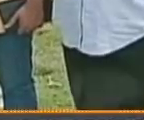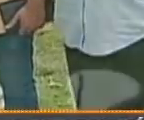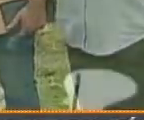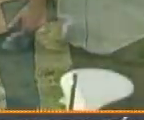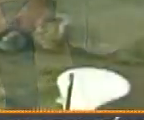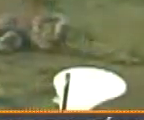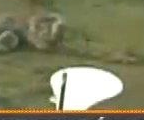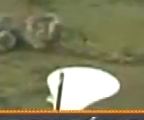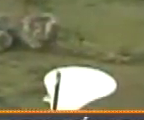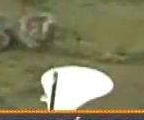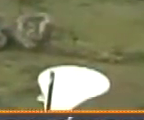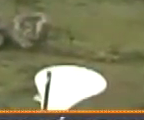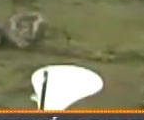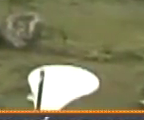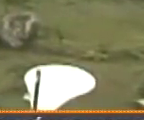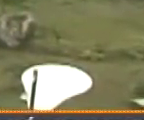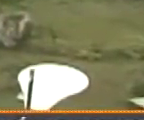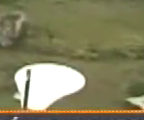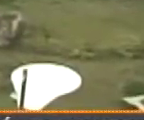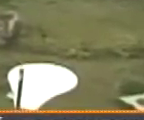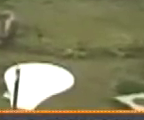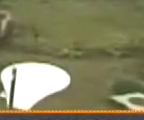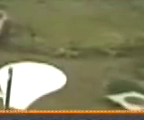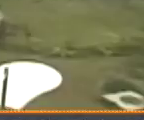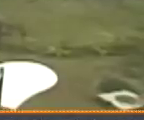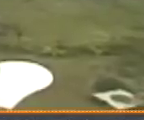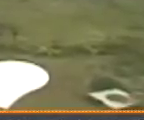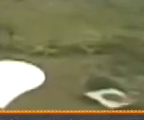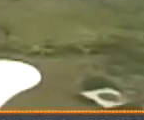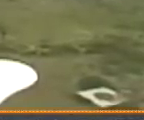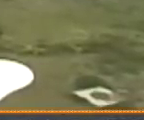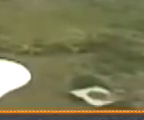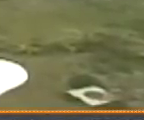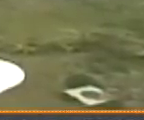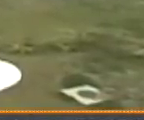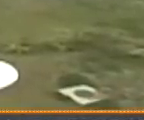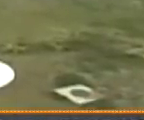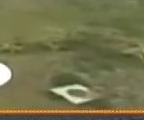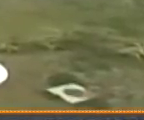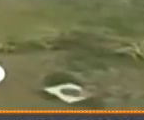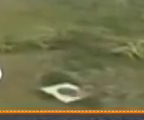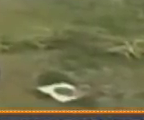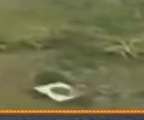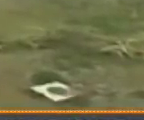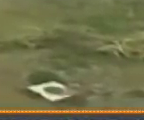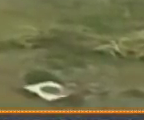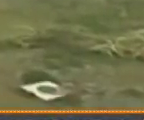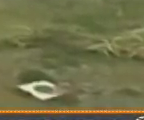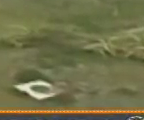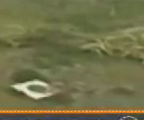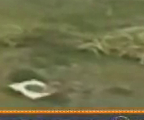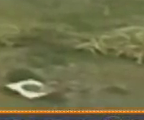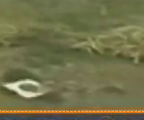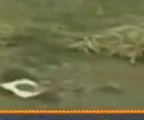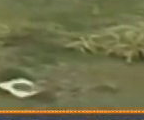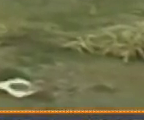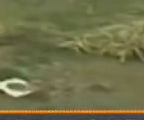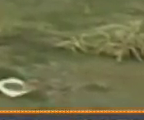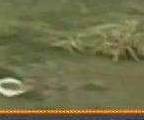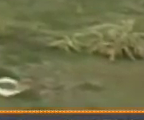Héctor Rodríguez Castro, gobernador del pueblo de Miranda. Estoy con los nuevos ministros, Eric Rangel, ministro de